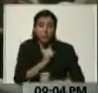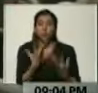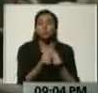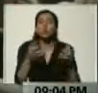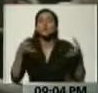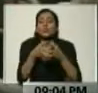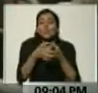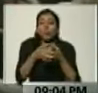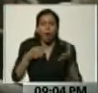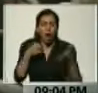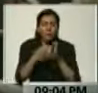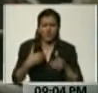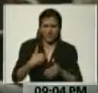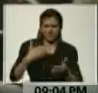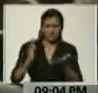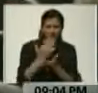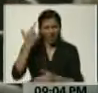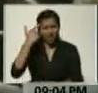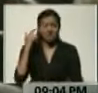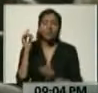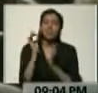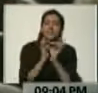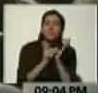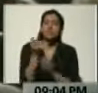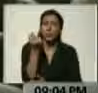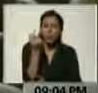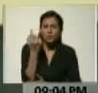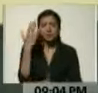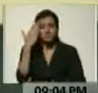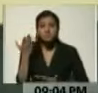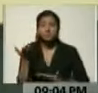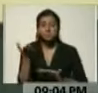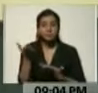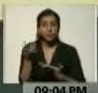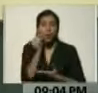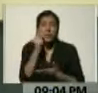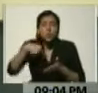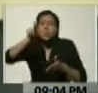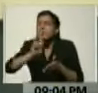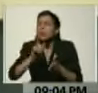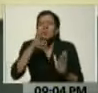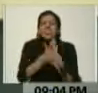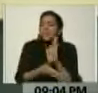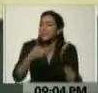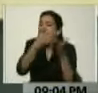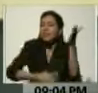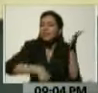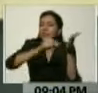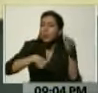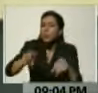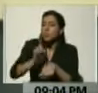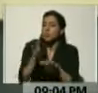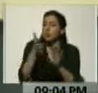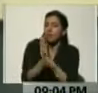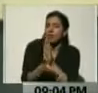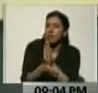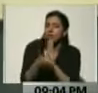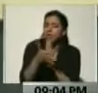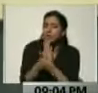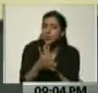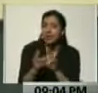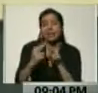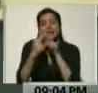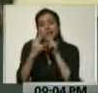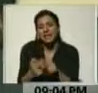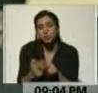aliados. El único decreto que Carmona tuvo tiempo de firmar tuvo que ver con los